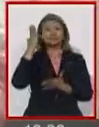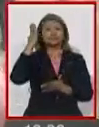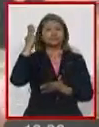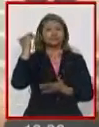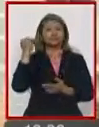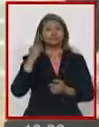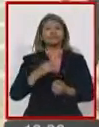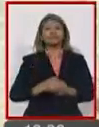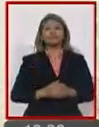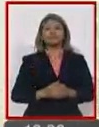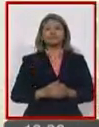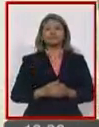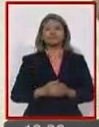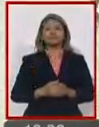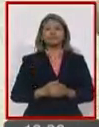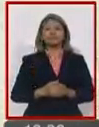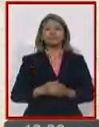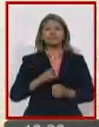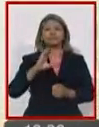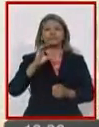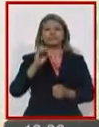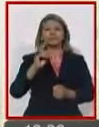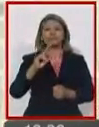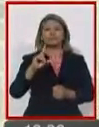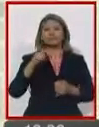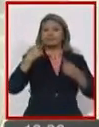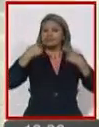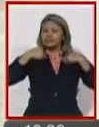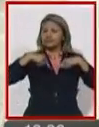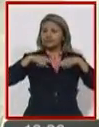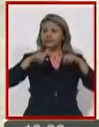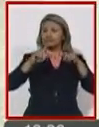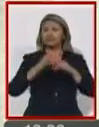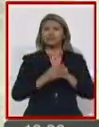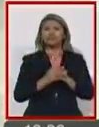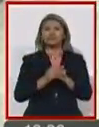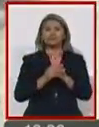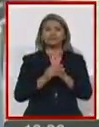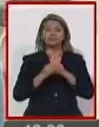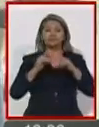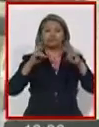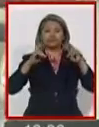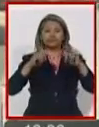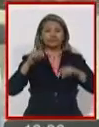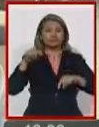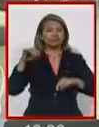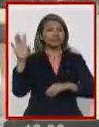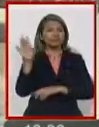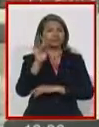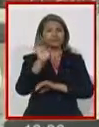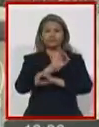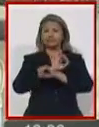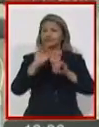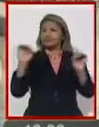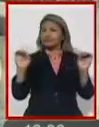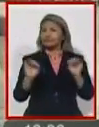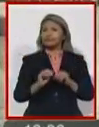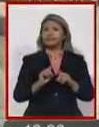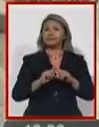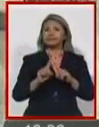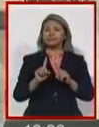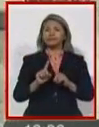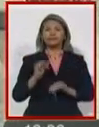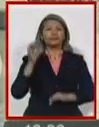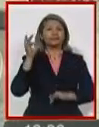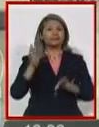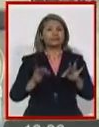porque finalmente Carlos ha podido salir para que le realicen el PET scan, que acá era imposible porque en Bolivia no hay, ¿no? Y